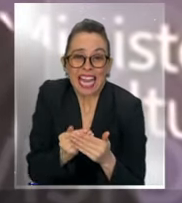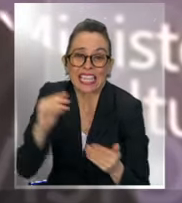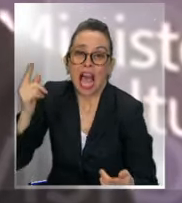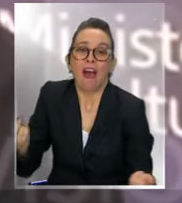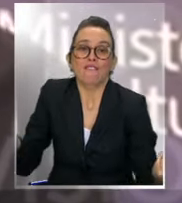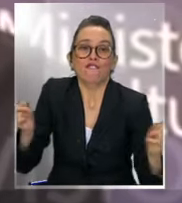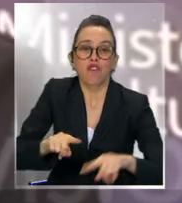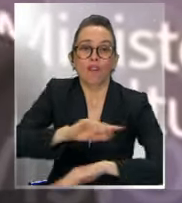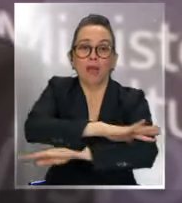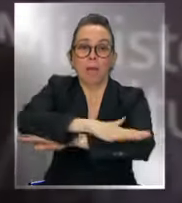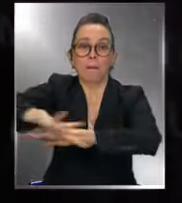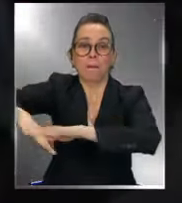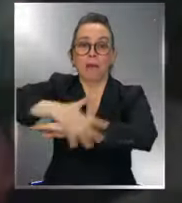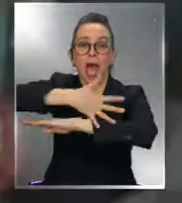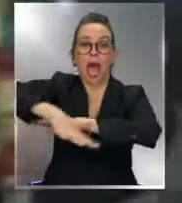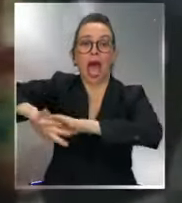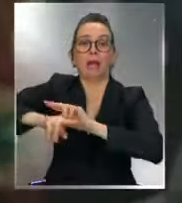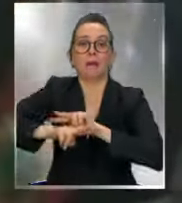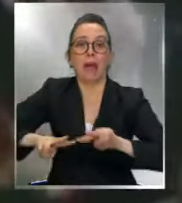al Pacífico con soberanía.